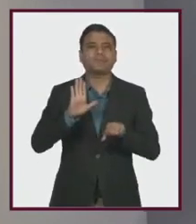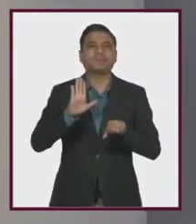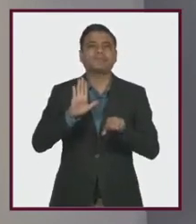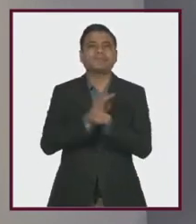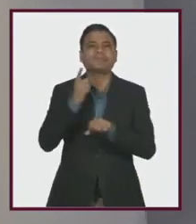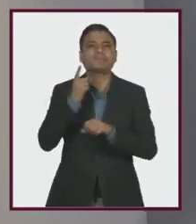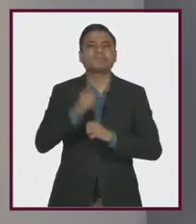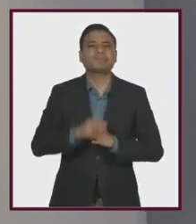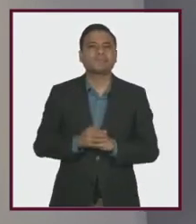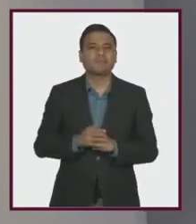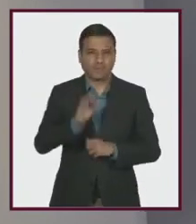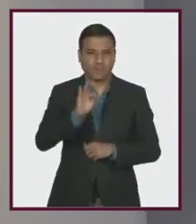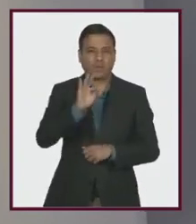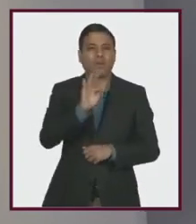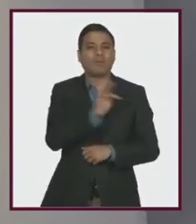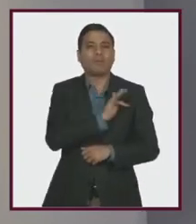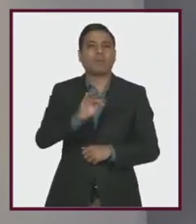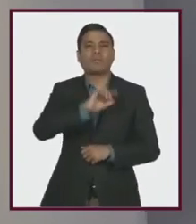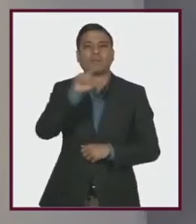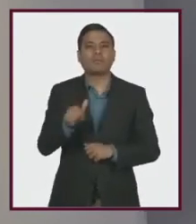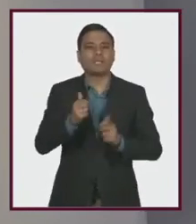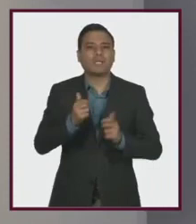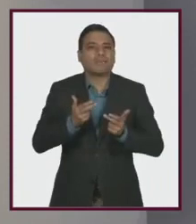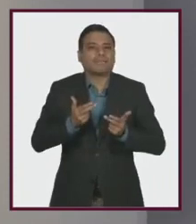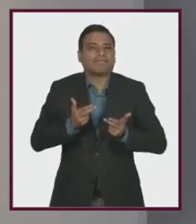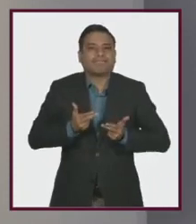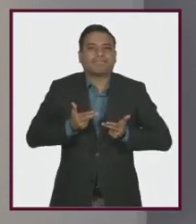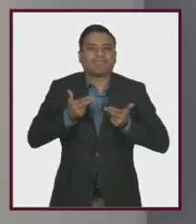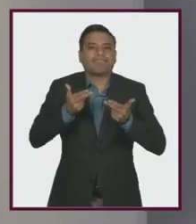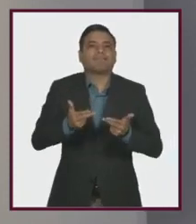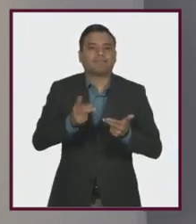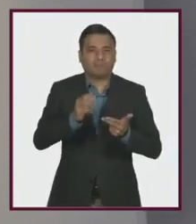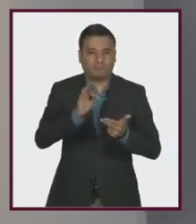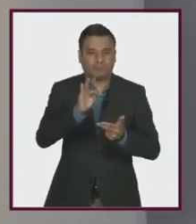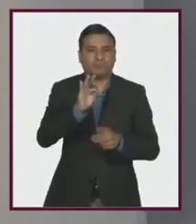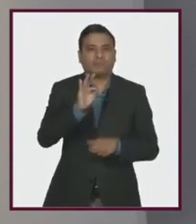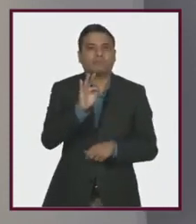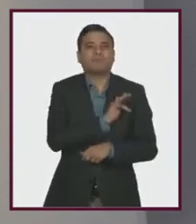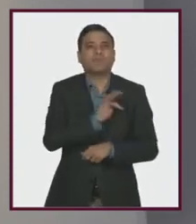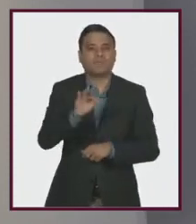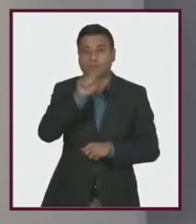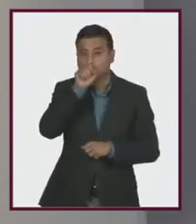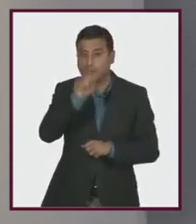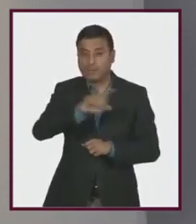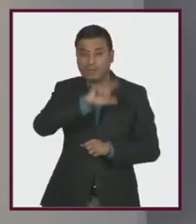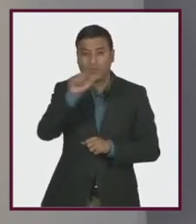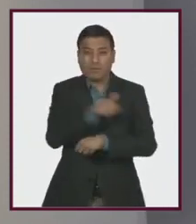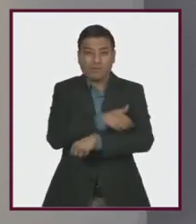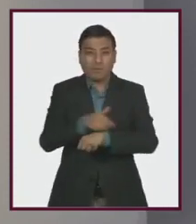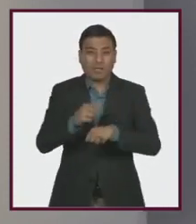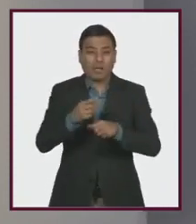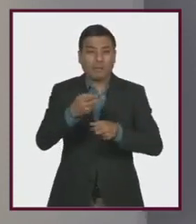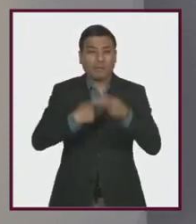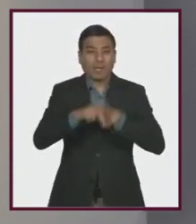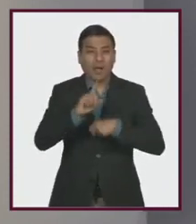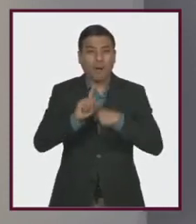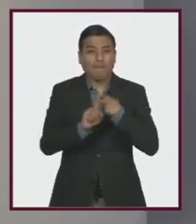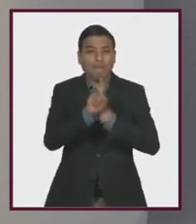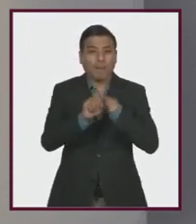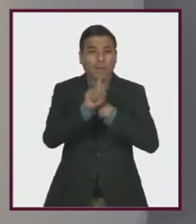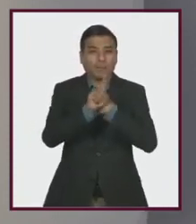genética, sino también por el tipo de problemas que trae en la familia que alguien